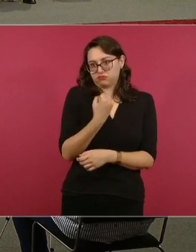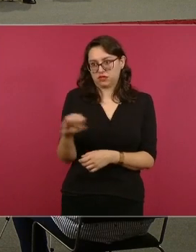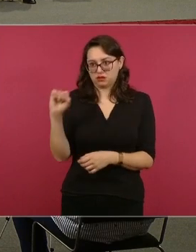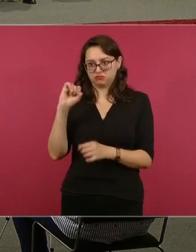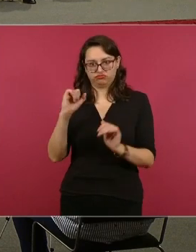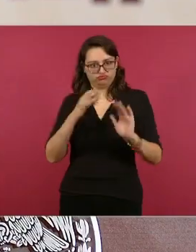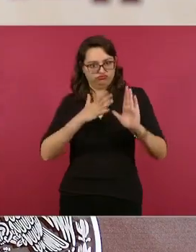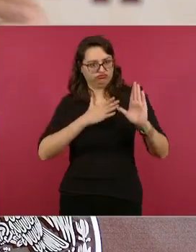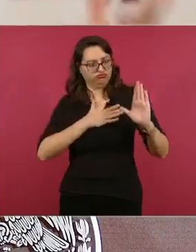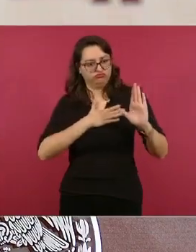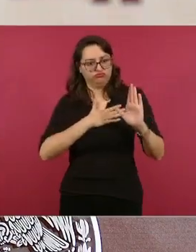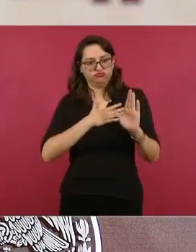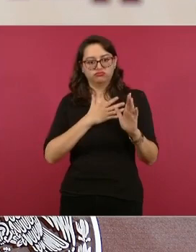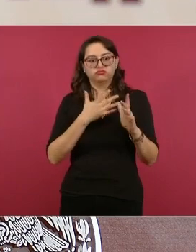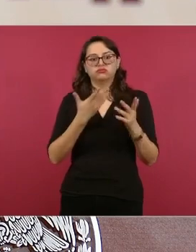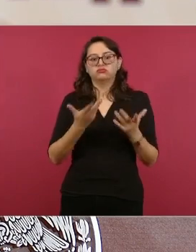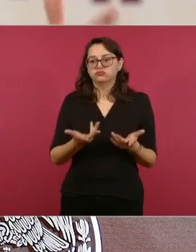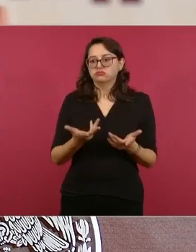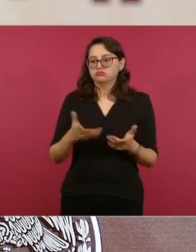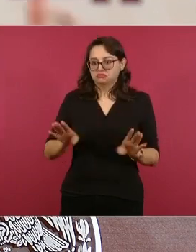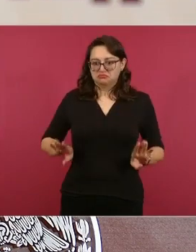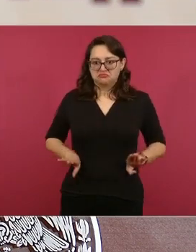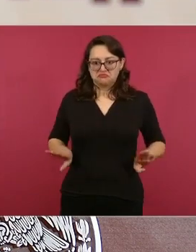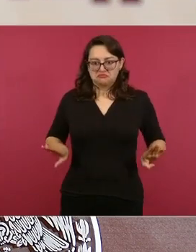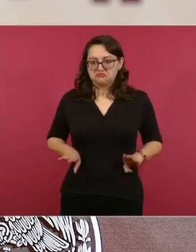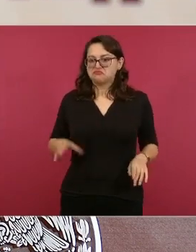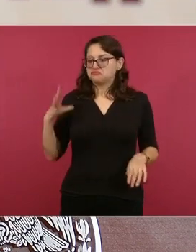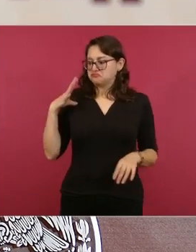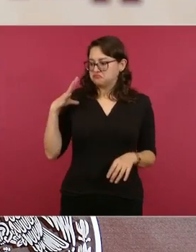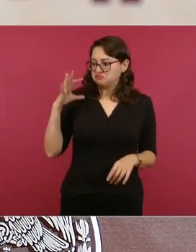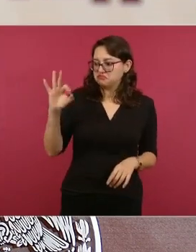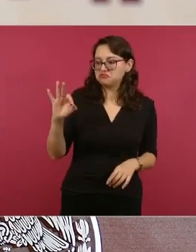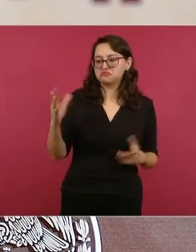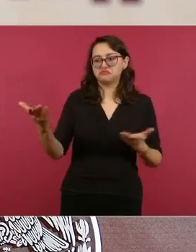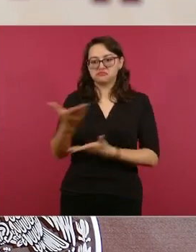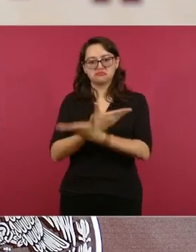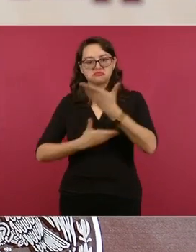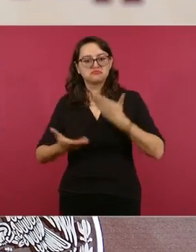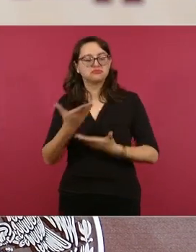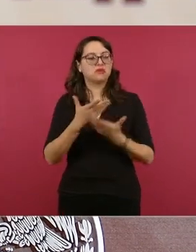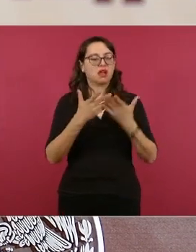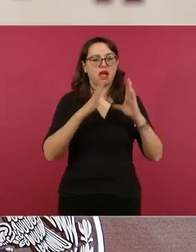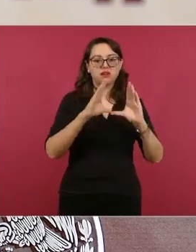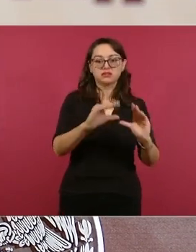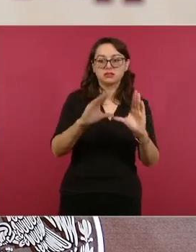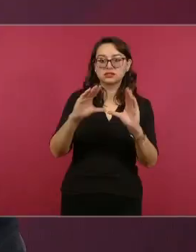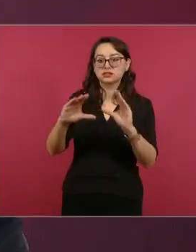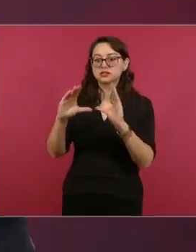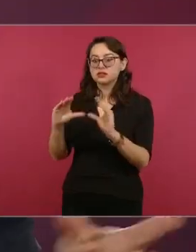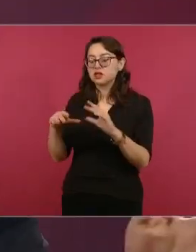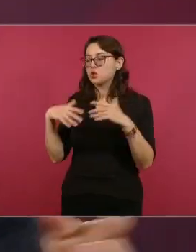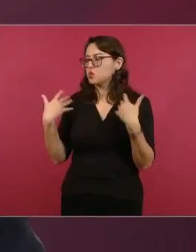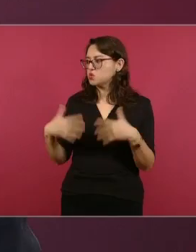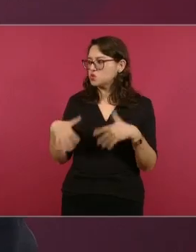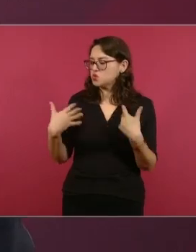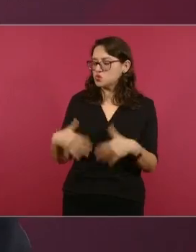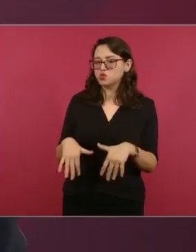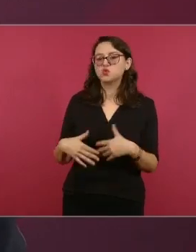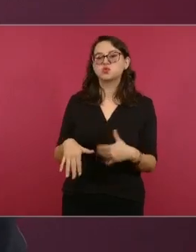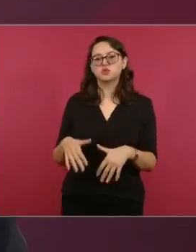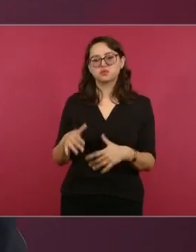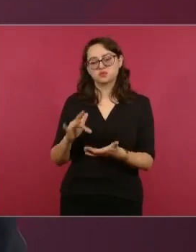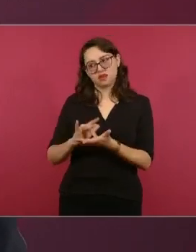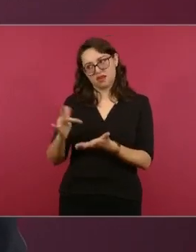un ánimo siempre de enseñar, de compartir experiencias y de poder compartir también